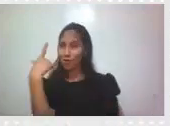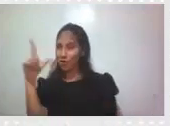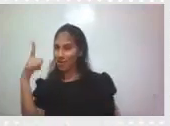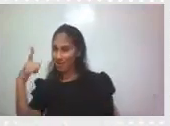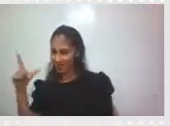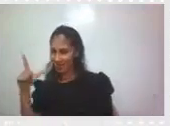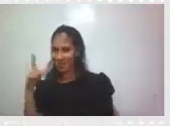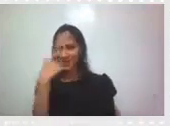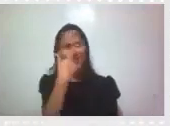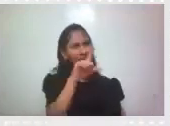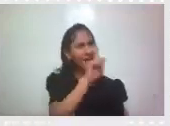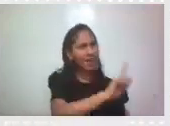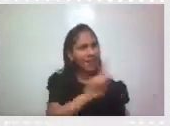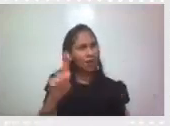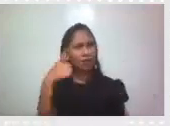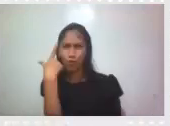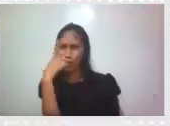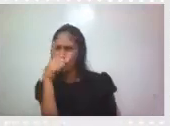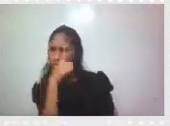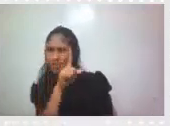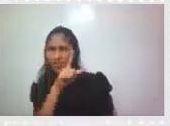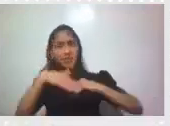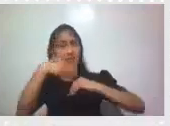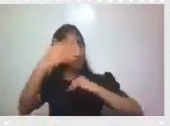construcción. Actualmente estamos